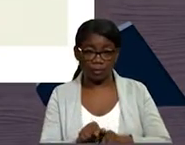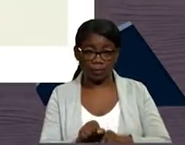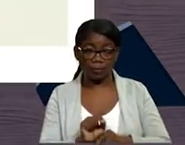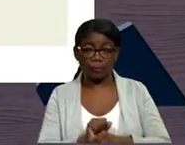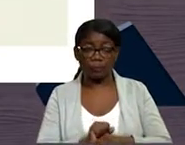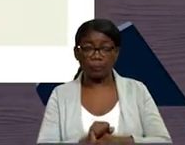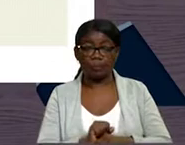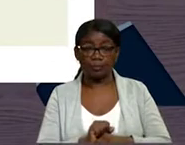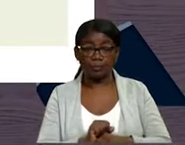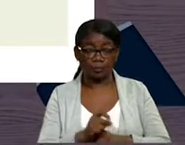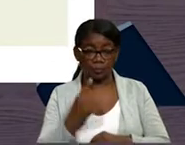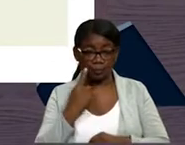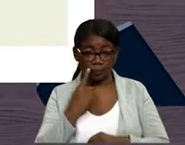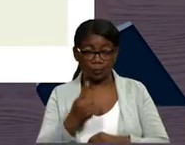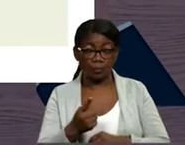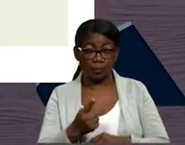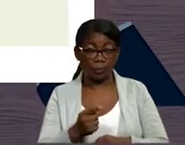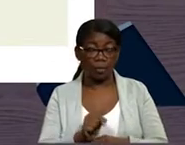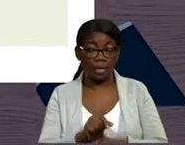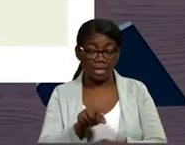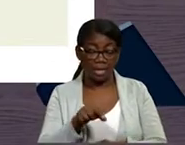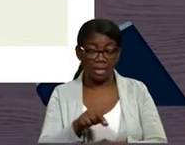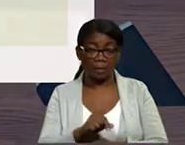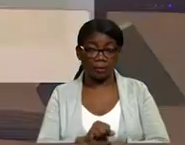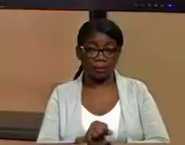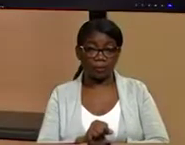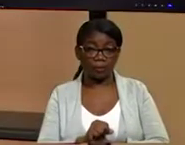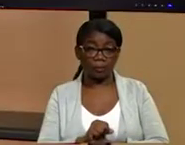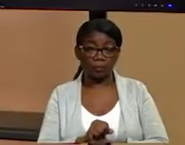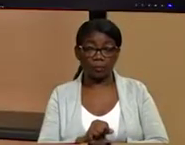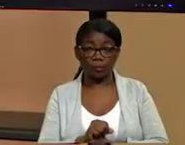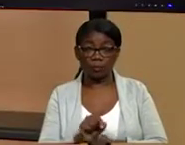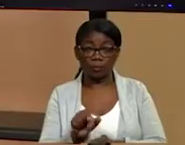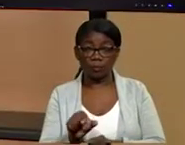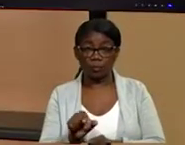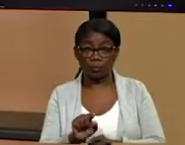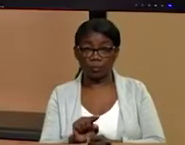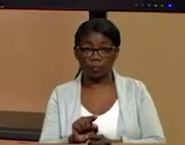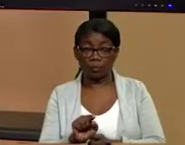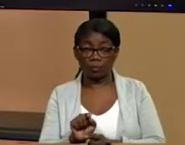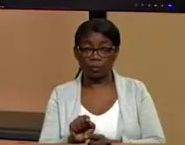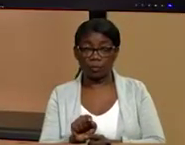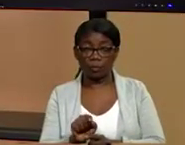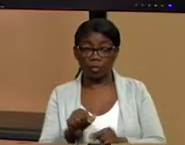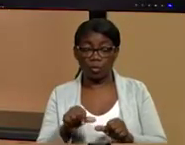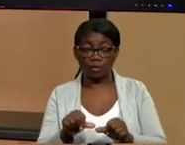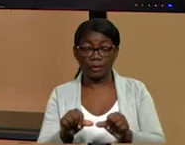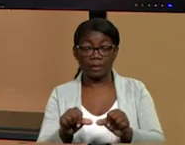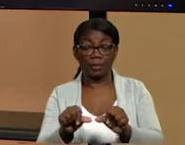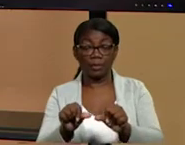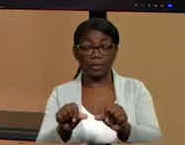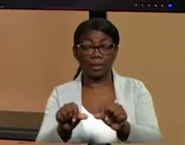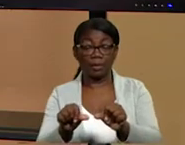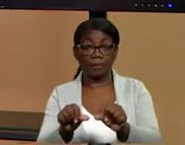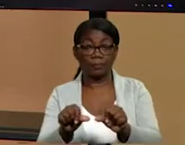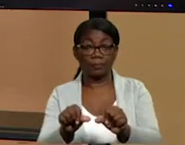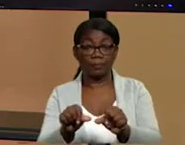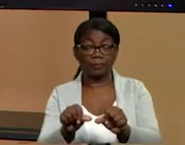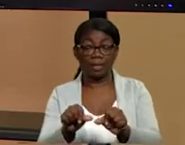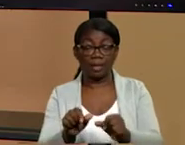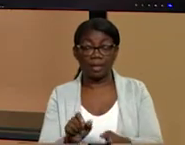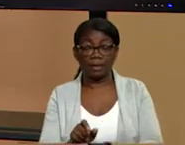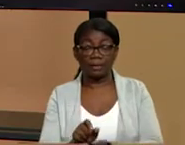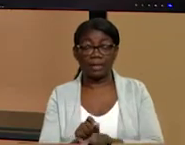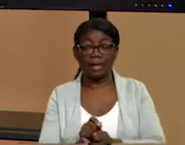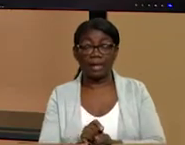opción, seleccionar en el multímetro esta opción de semiconductor o de continuidad y podemos medir,